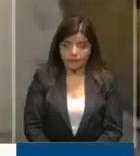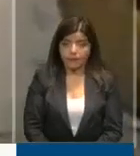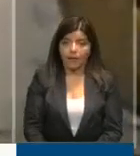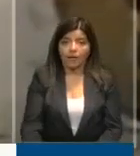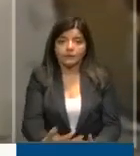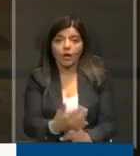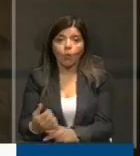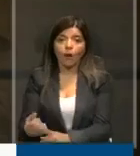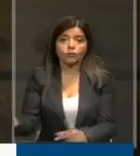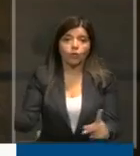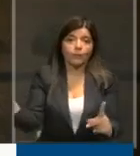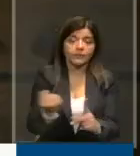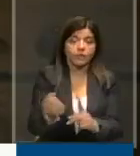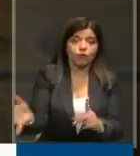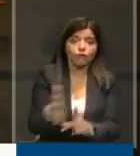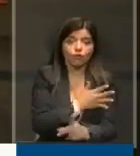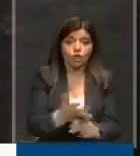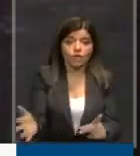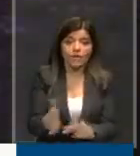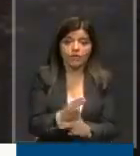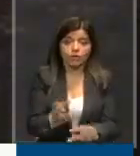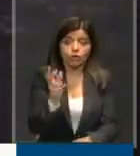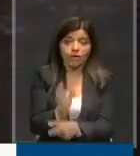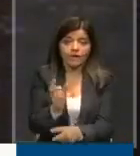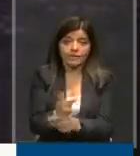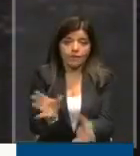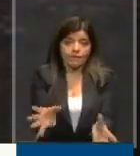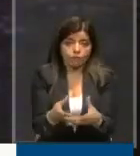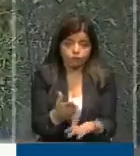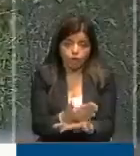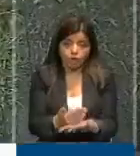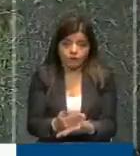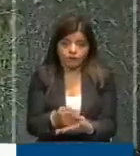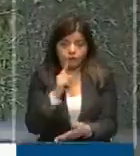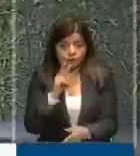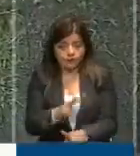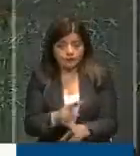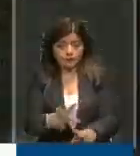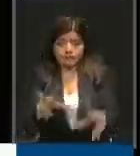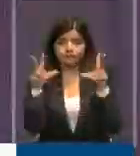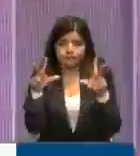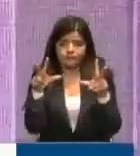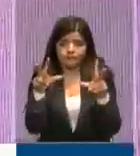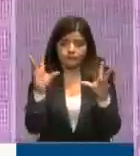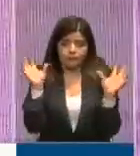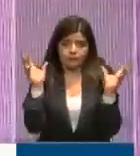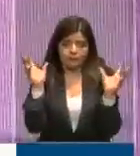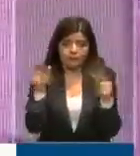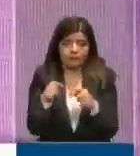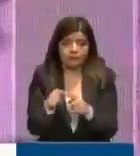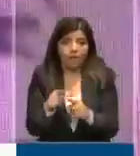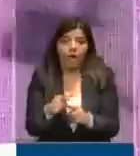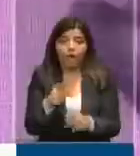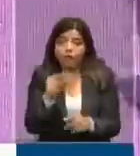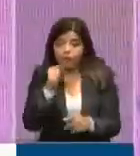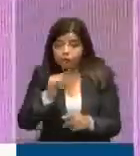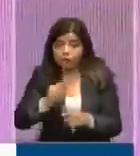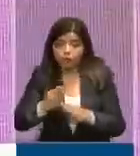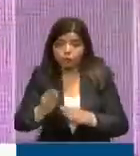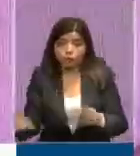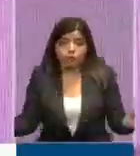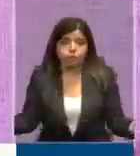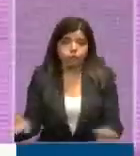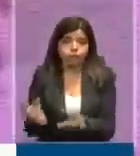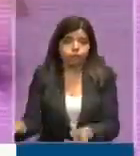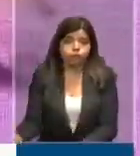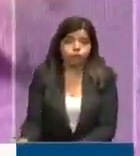Secuestros, homicidios, el violento actuar del crimen organizado ha levantado todas las alertas. El lanzamiento hace unos días de una granada por